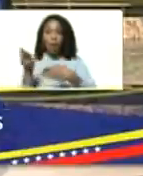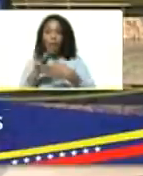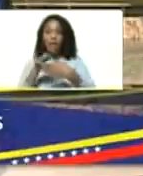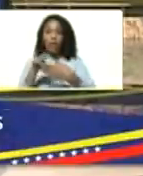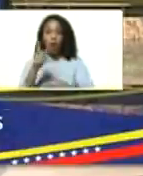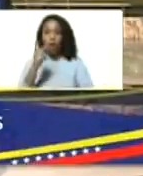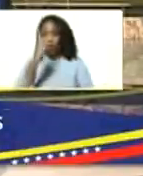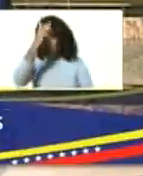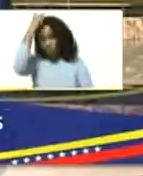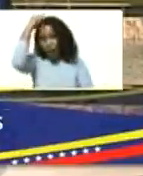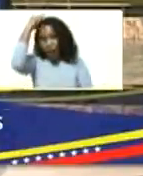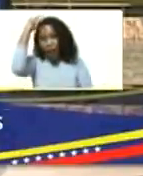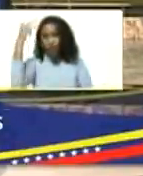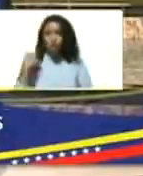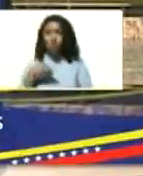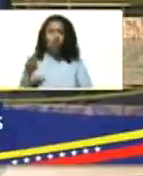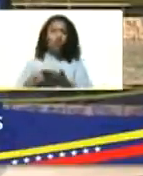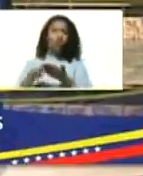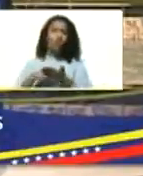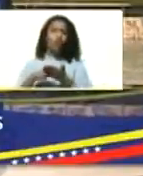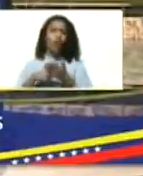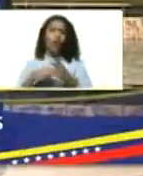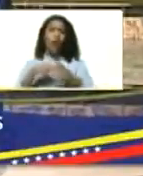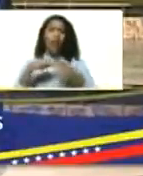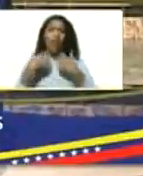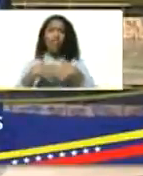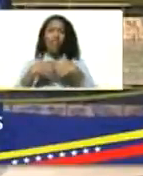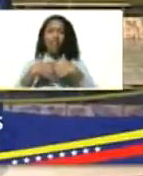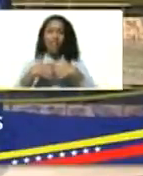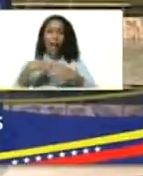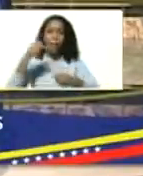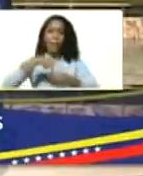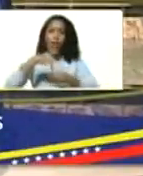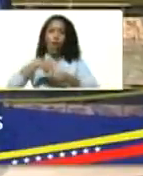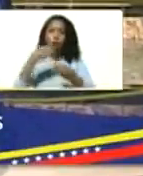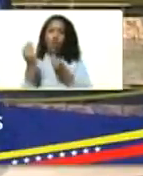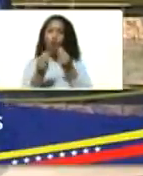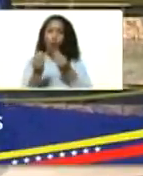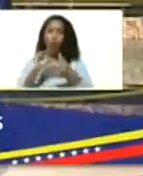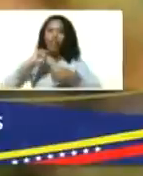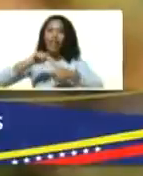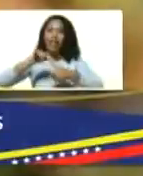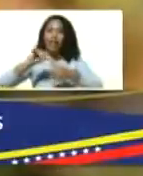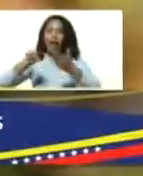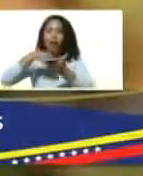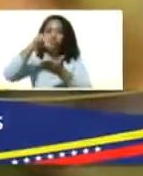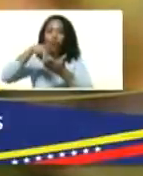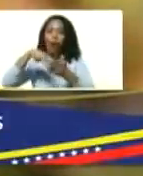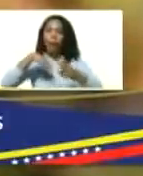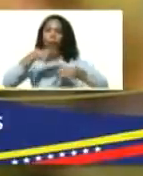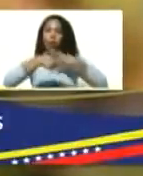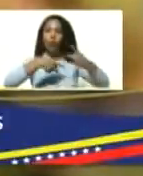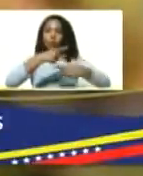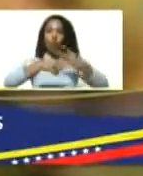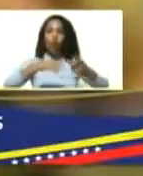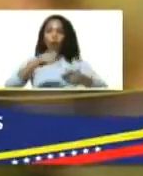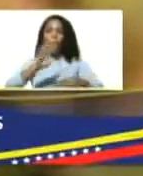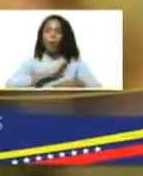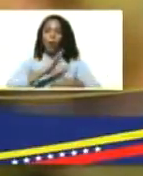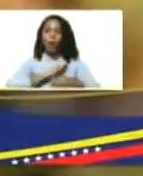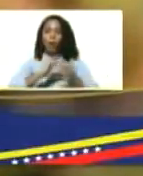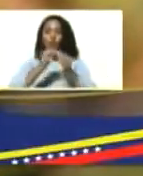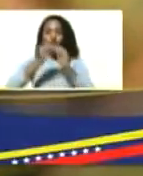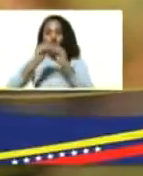como hemos recuperado la industria petrolera con ingeniería nacional produciendo las piezas